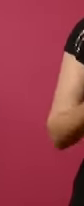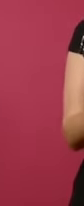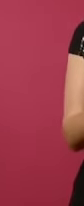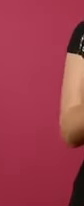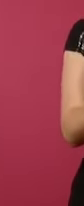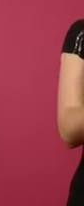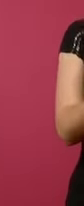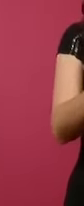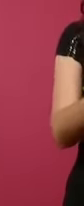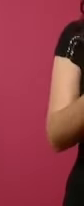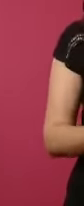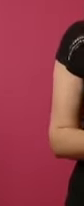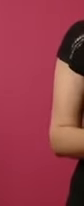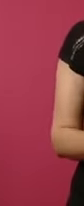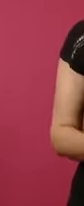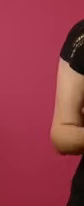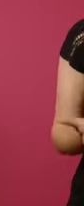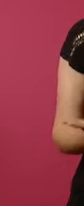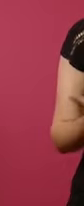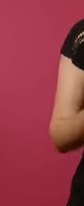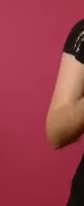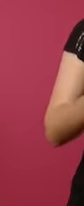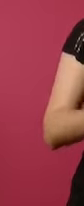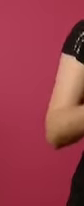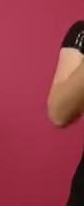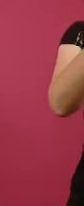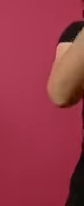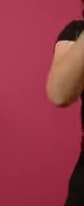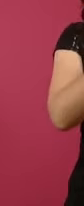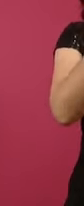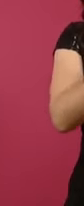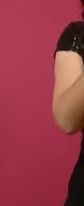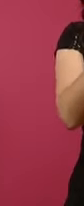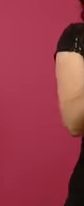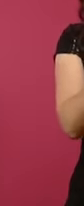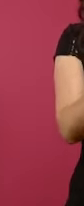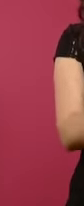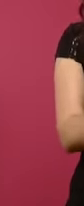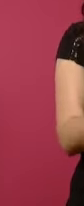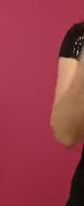los ministros de la Corte sean electos por el pueblo,